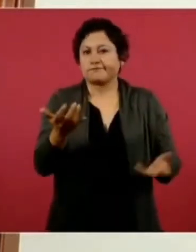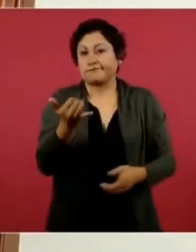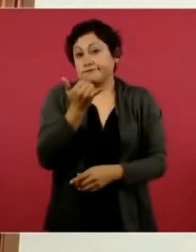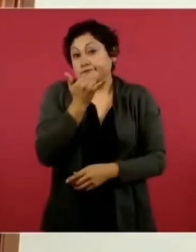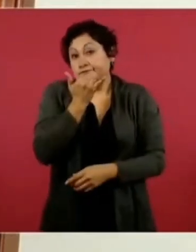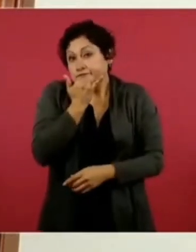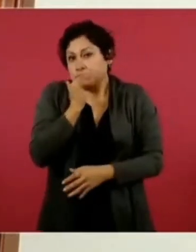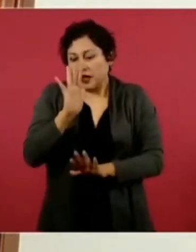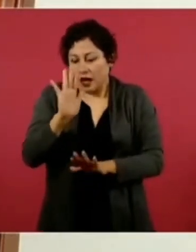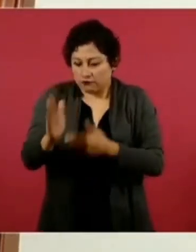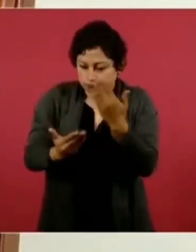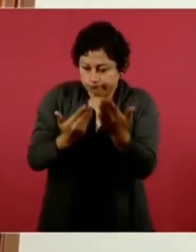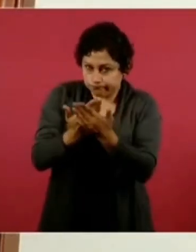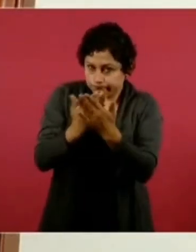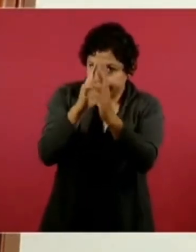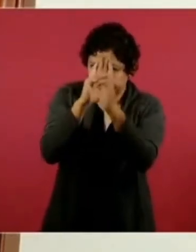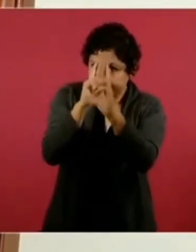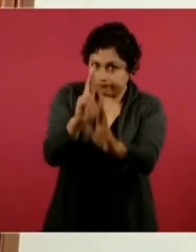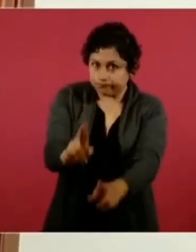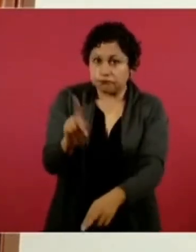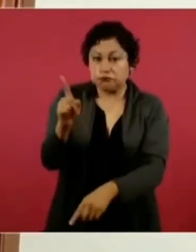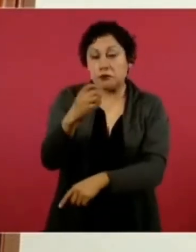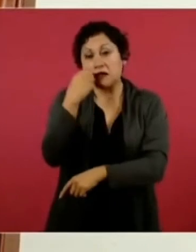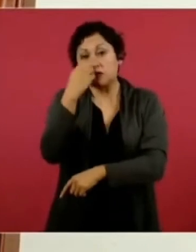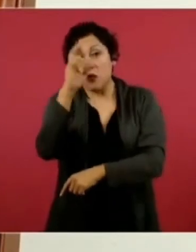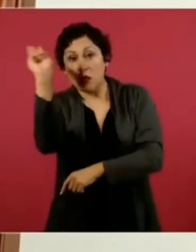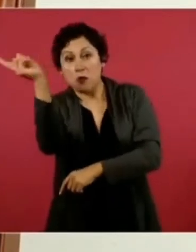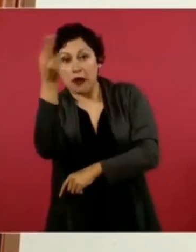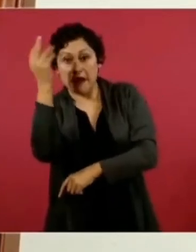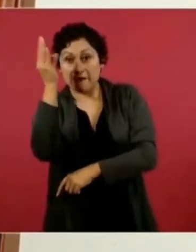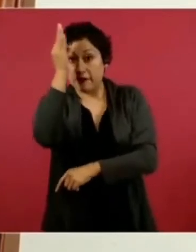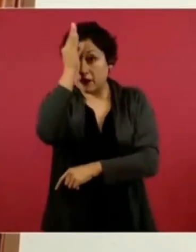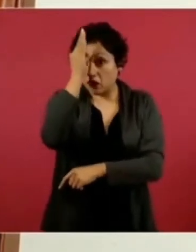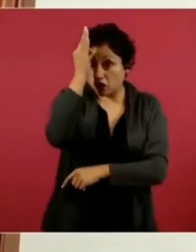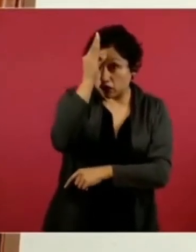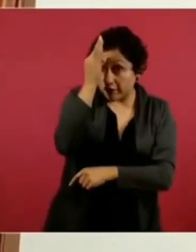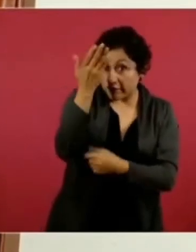Letras, ni la de Ciencias Políticas, ni